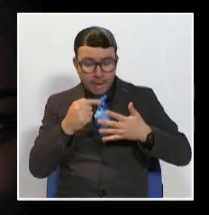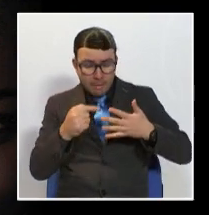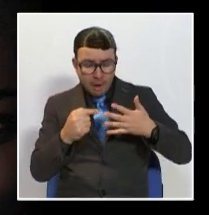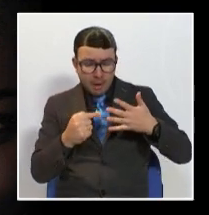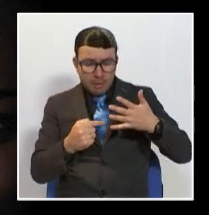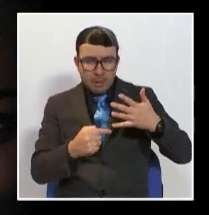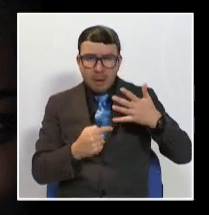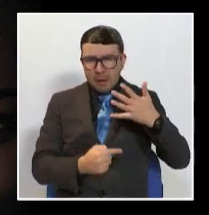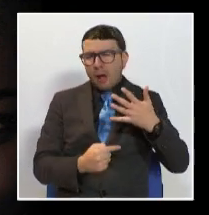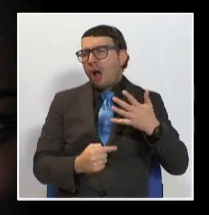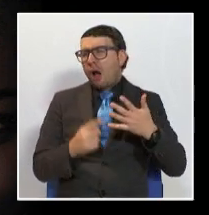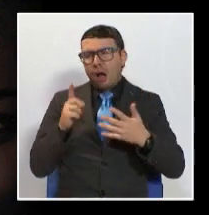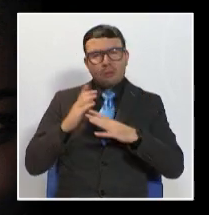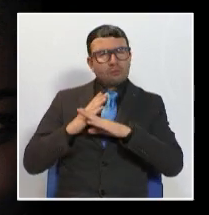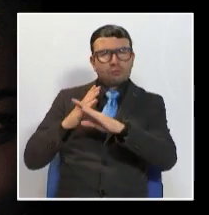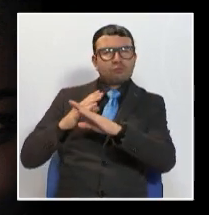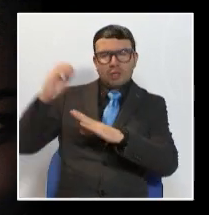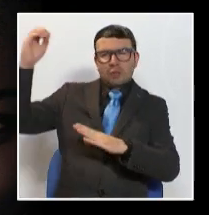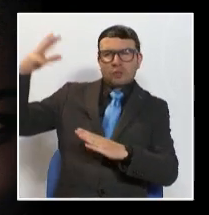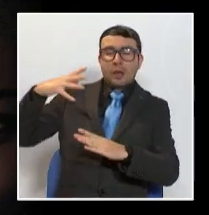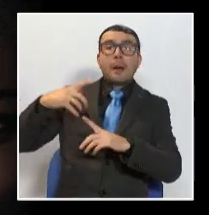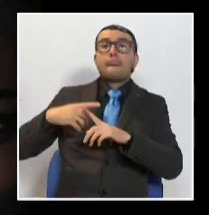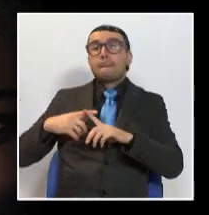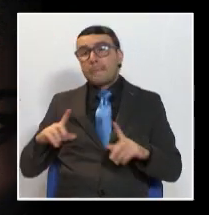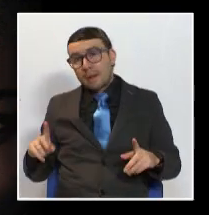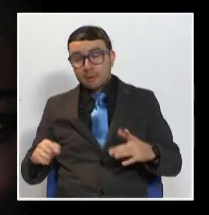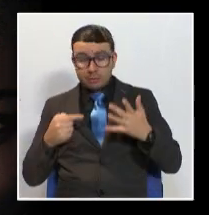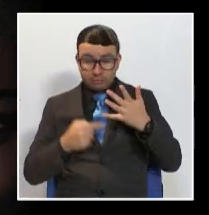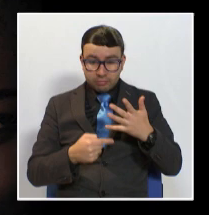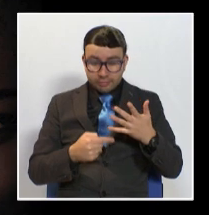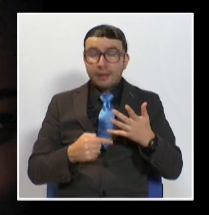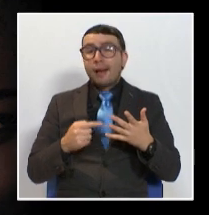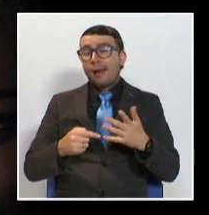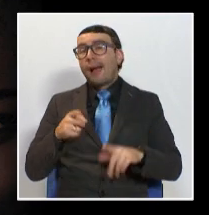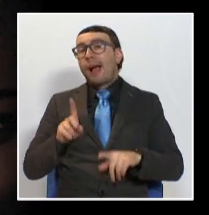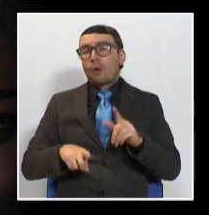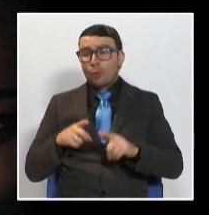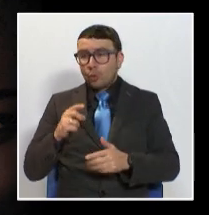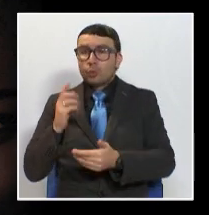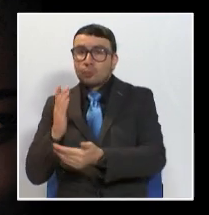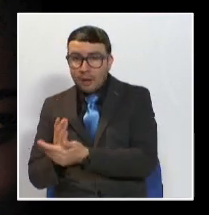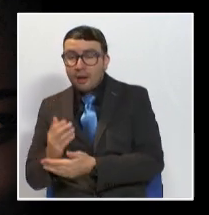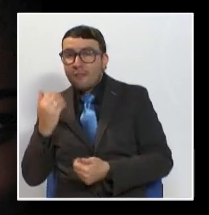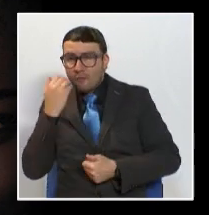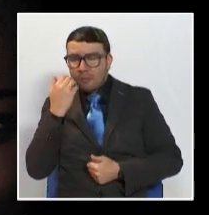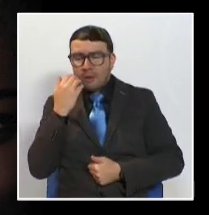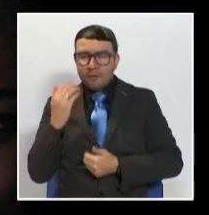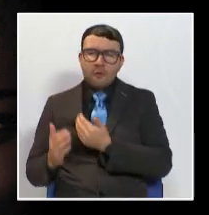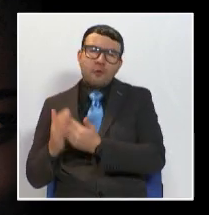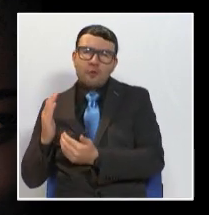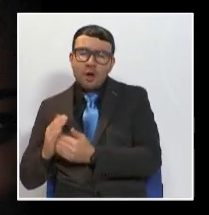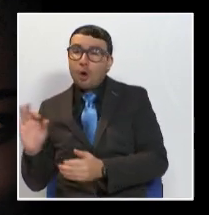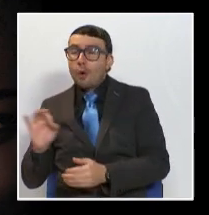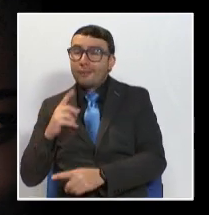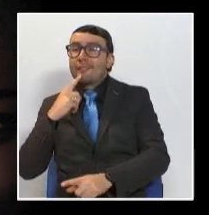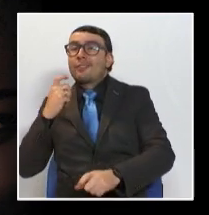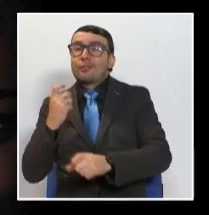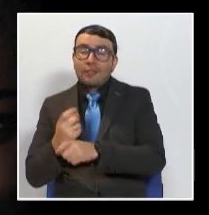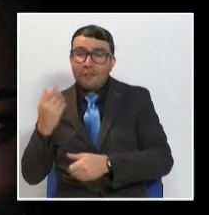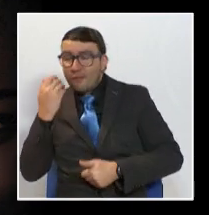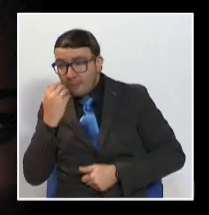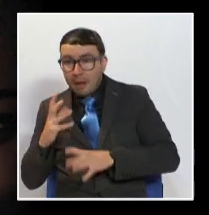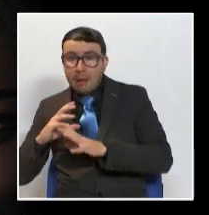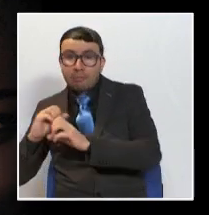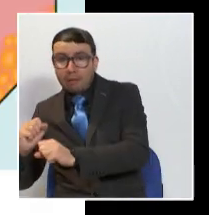Sin embargo, pacientes con pieles más oscuras tienen mayor predisposición a algún tipo de enfermedades o complicaciones de las mismas. Asimismo, para